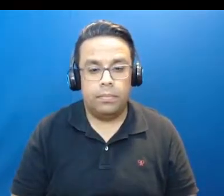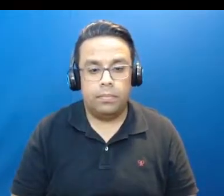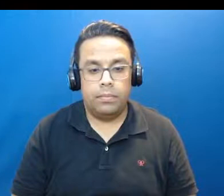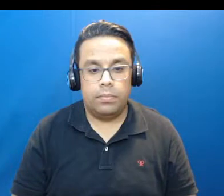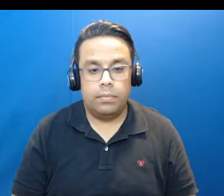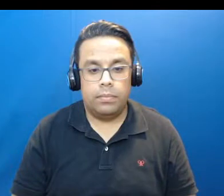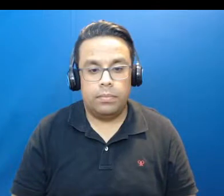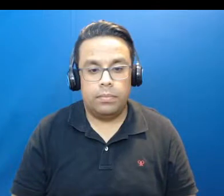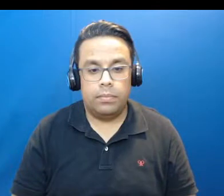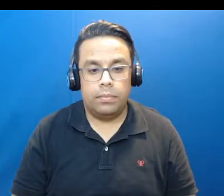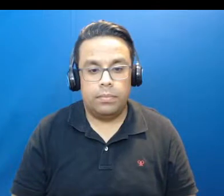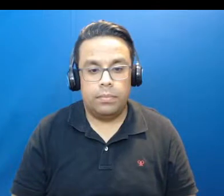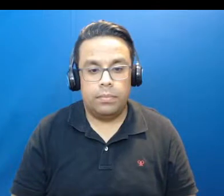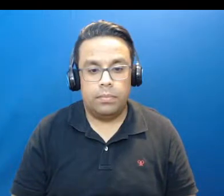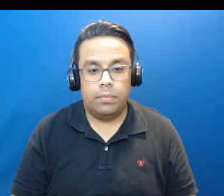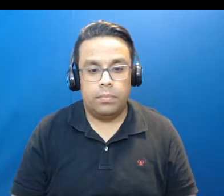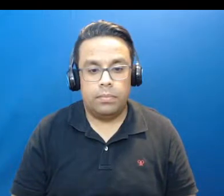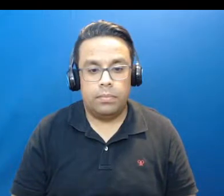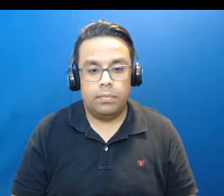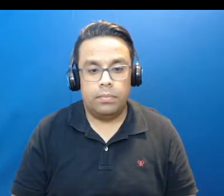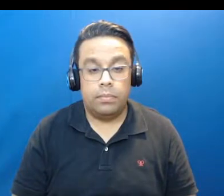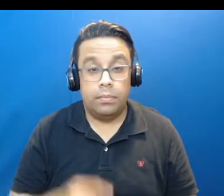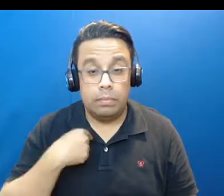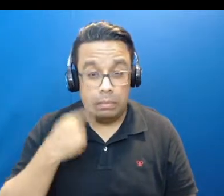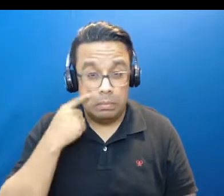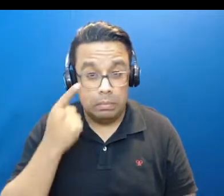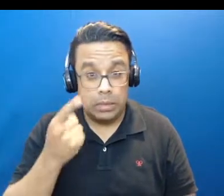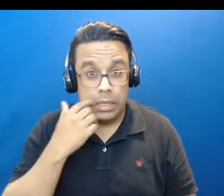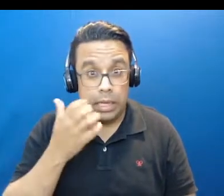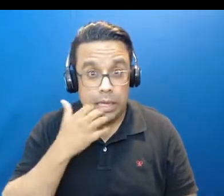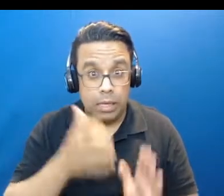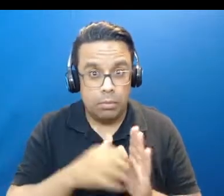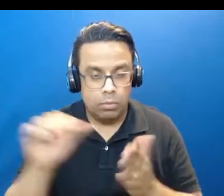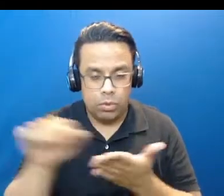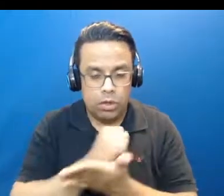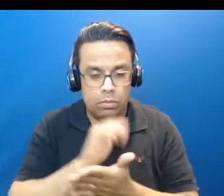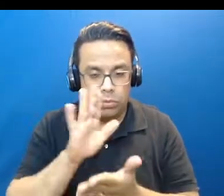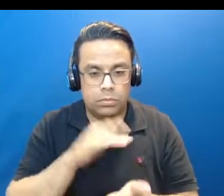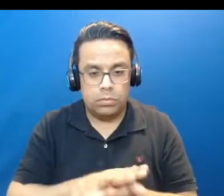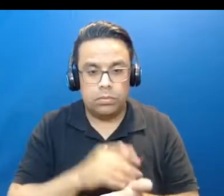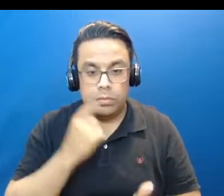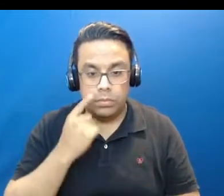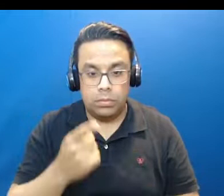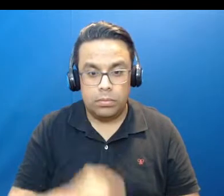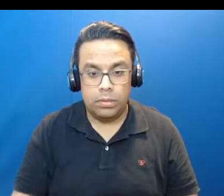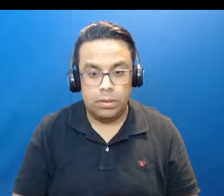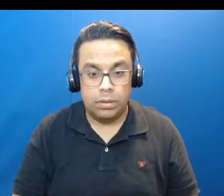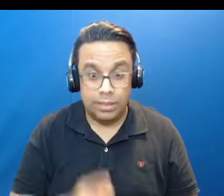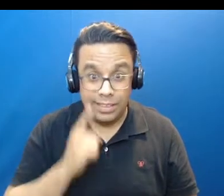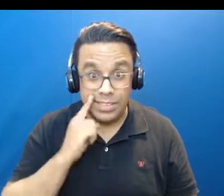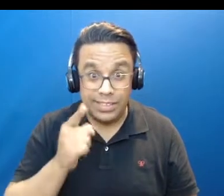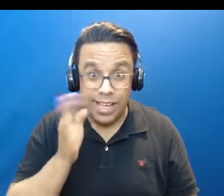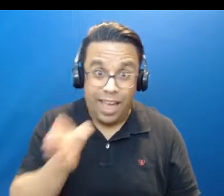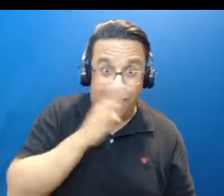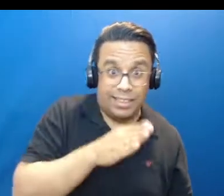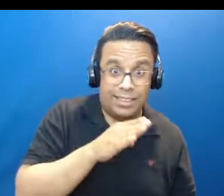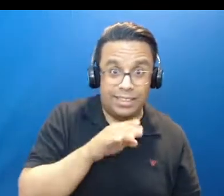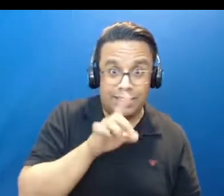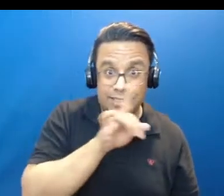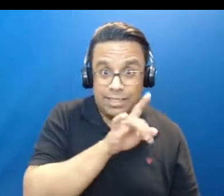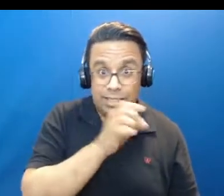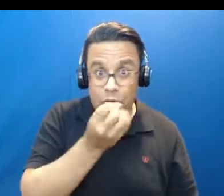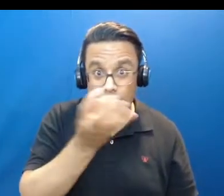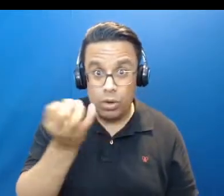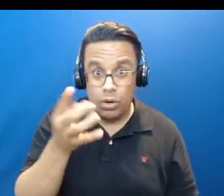y luego la voy a quitar. Una vez que veamos cuál es el funcionamiento, la eliminamos. El prefijo, como lo vemos en